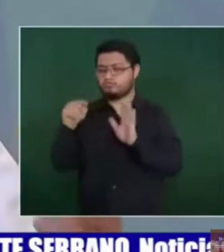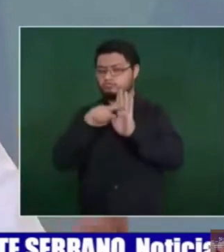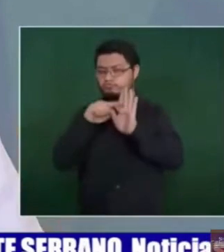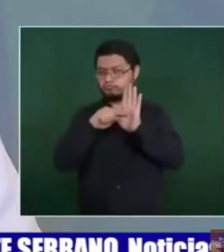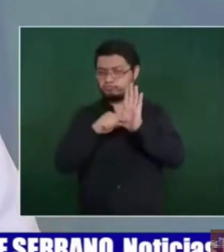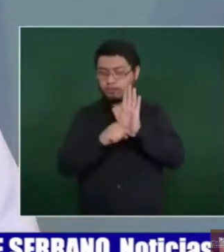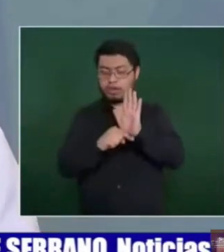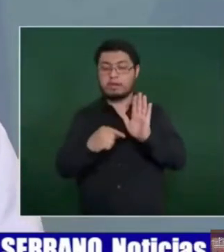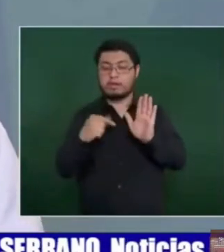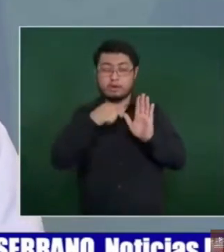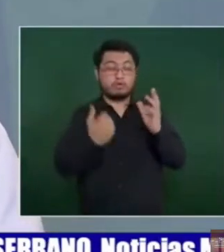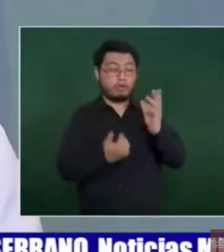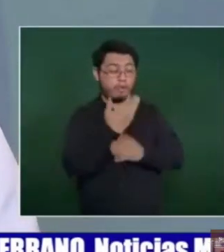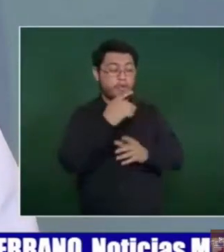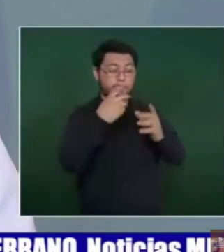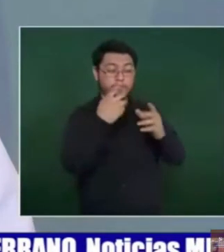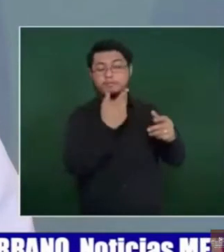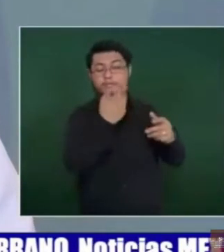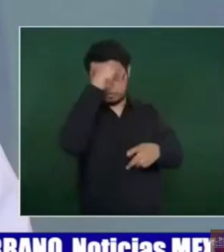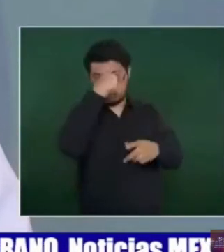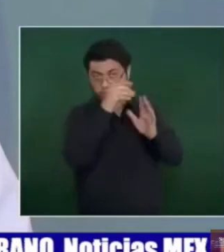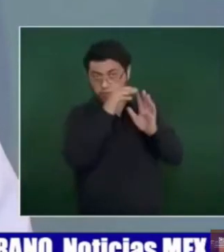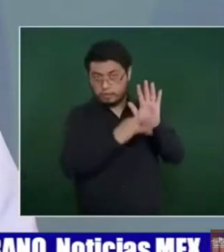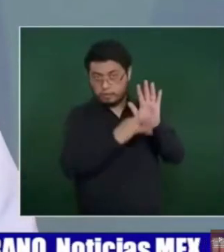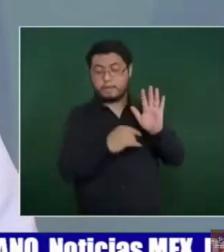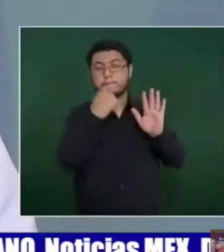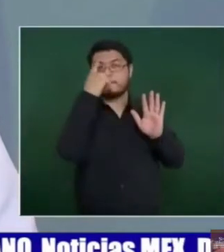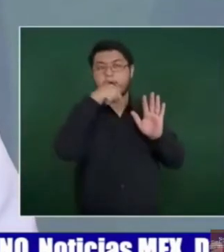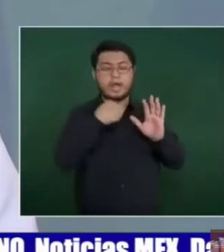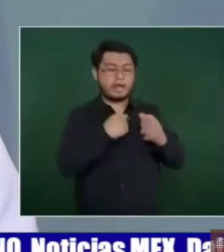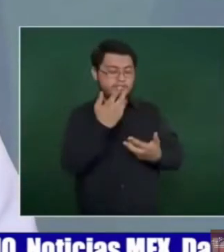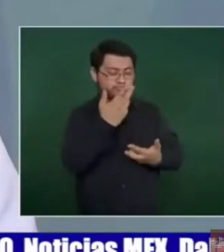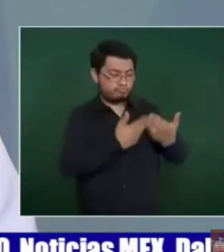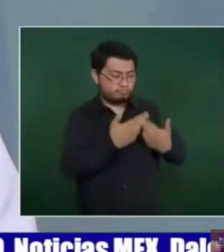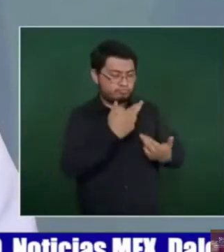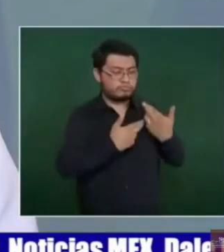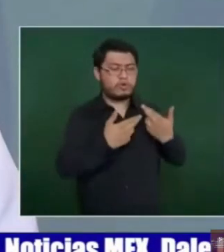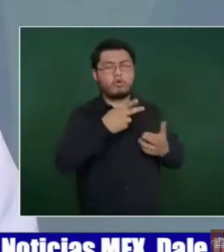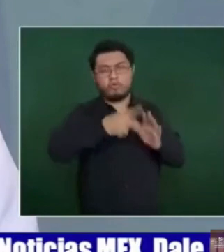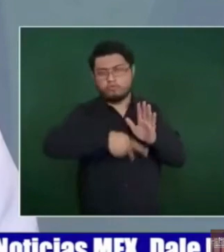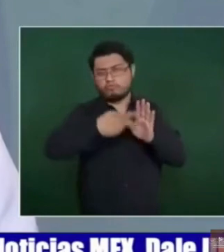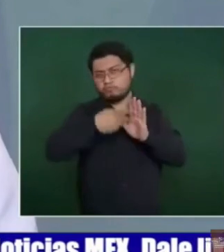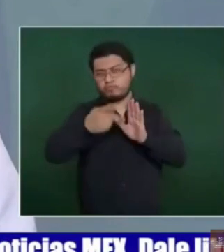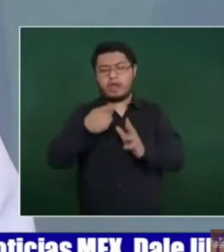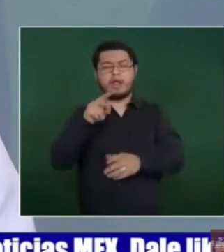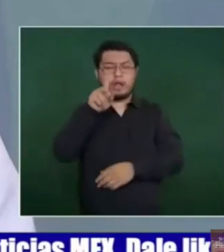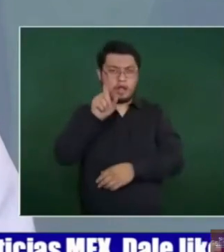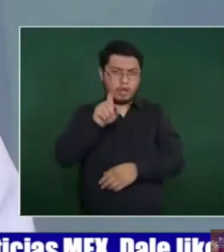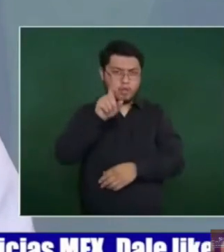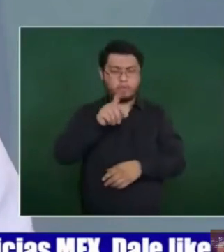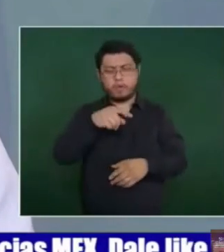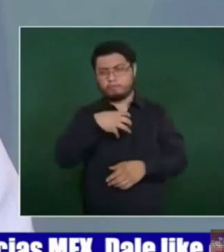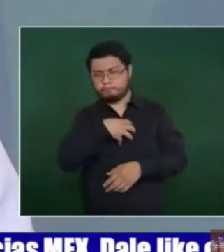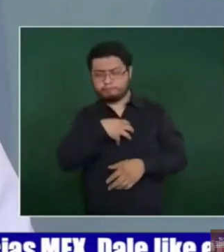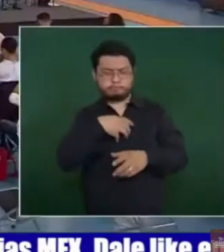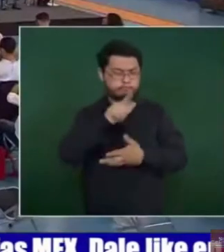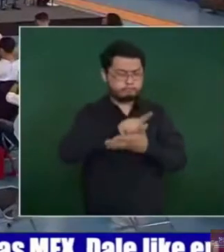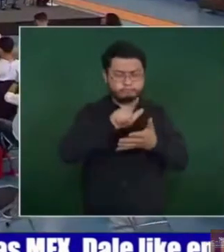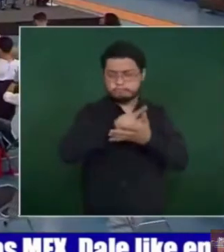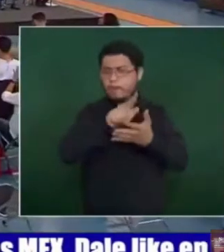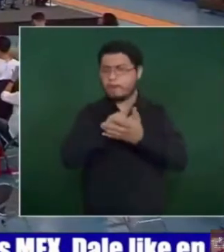Y por cierto, hay que decir que Yucatán está convertido en el estado con la menor incidencia delictiva del país, y